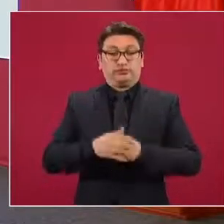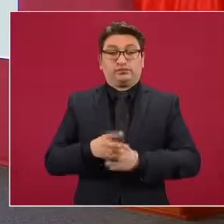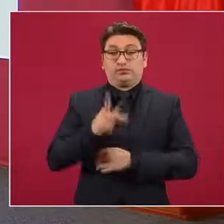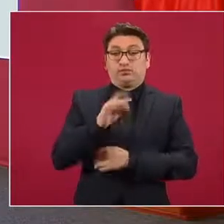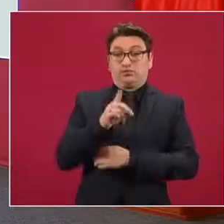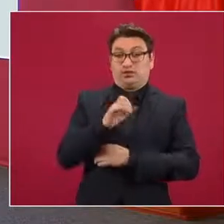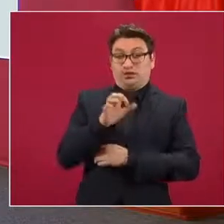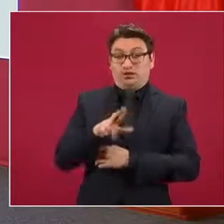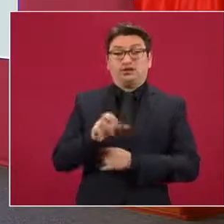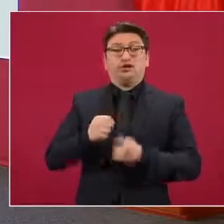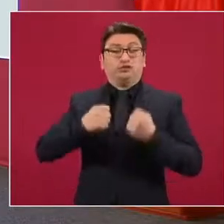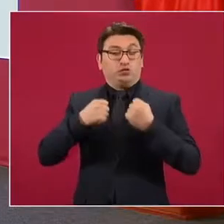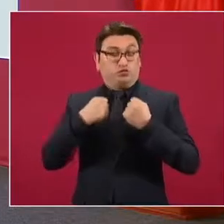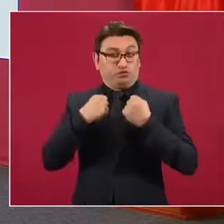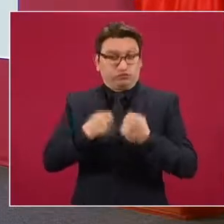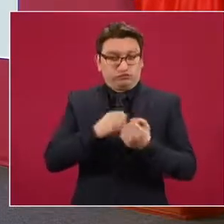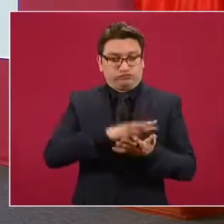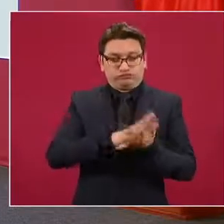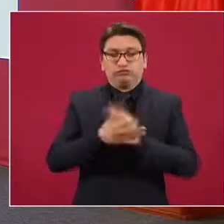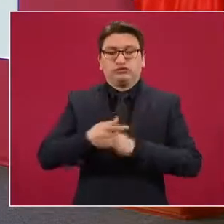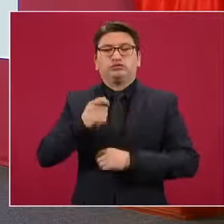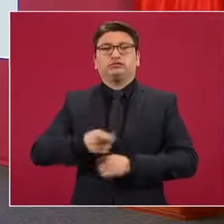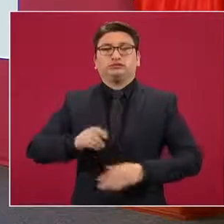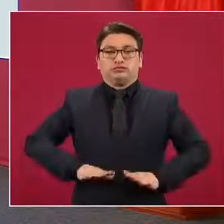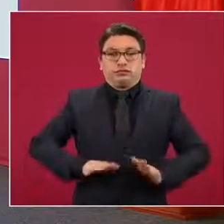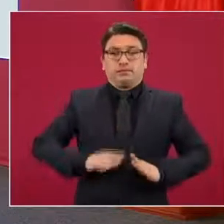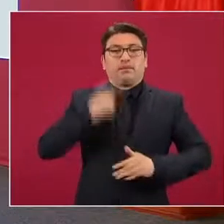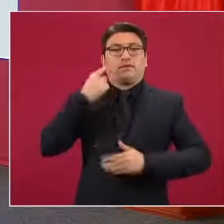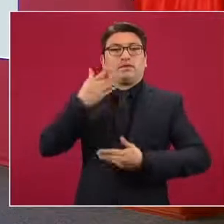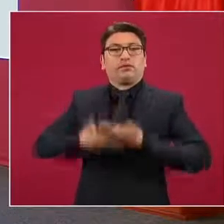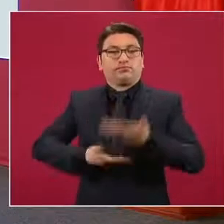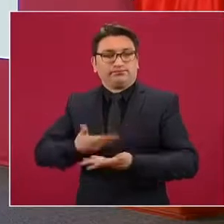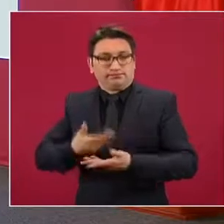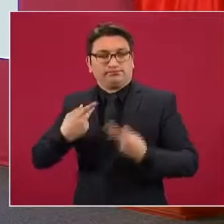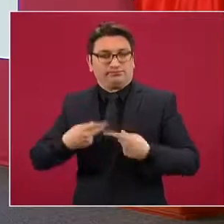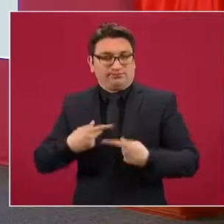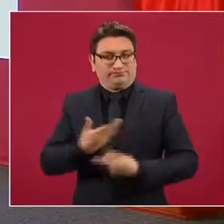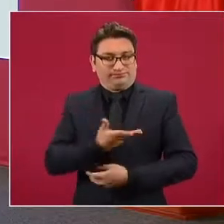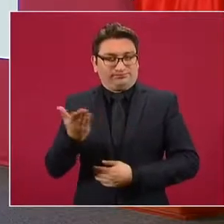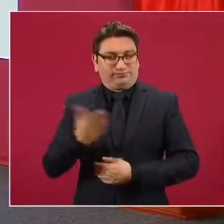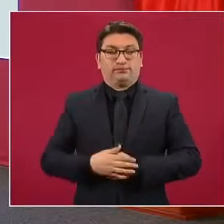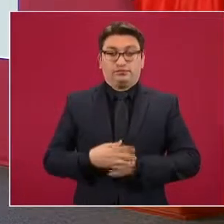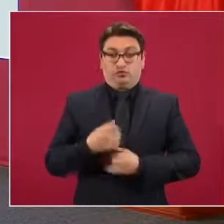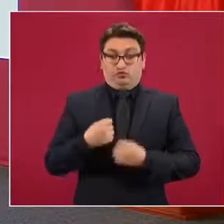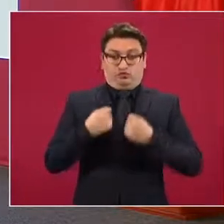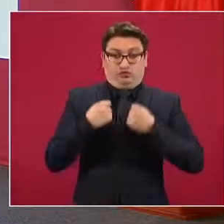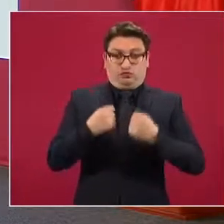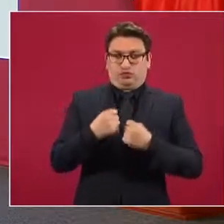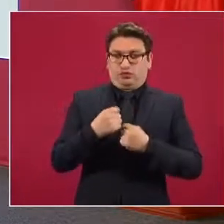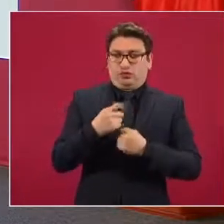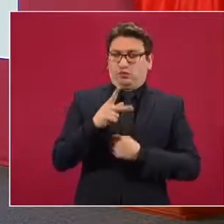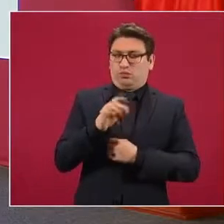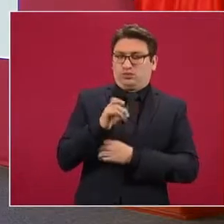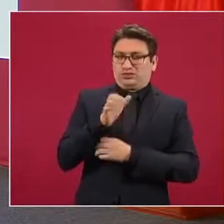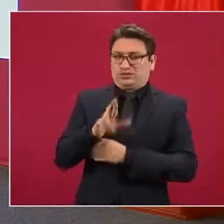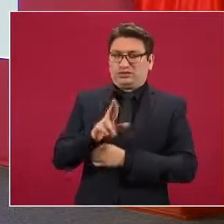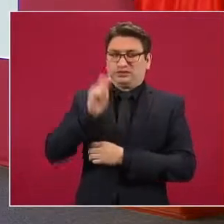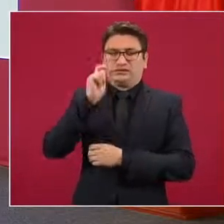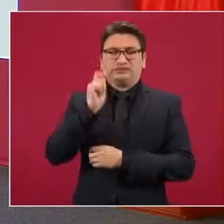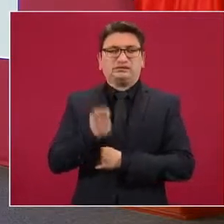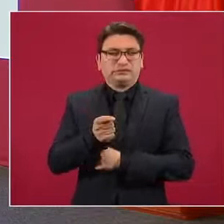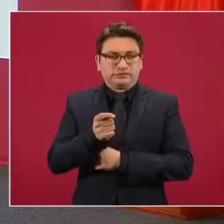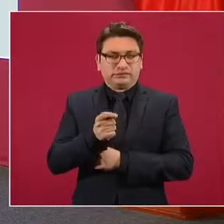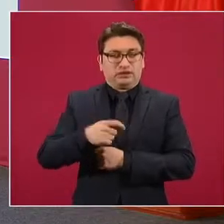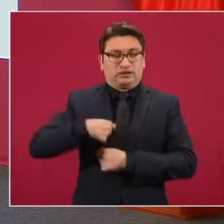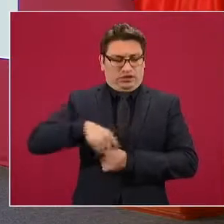tiene sentido y se convierte en virtud cuando se pone al servicio de los demás. El poder es la facultad de actuar y tomar decisiones